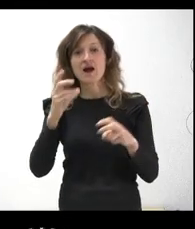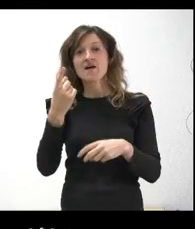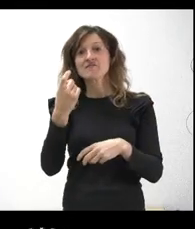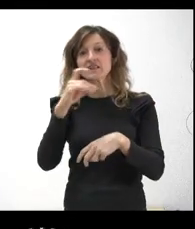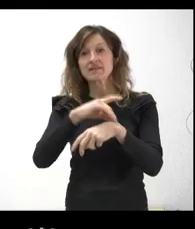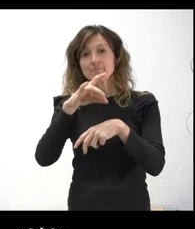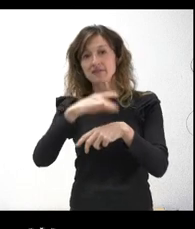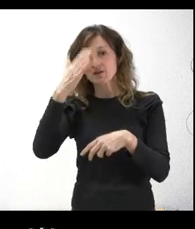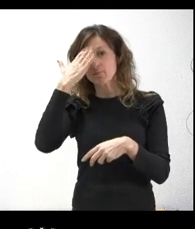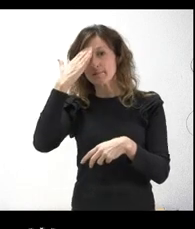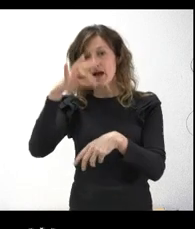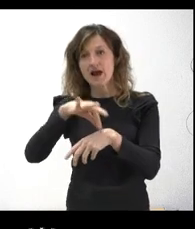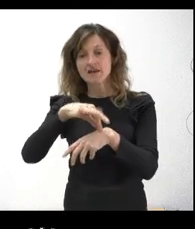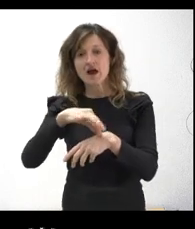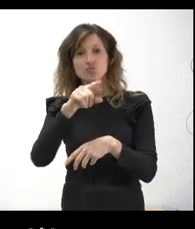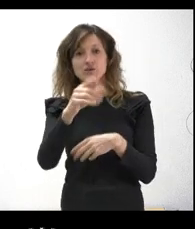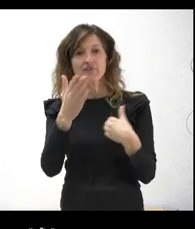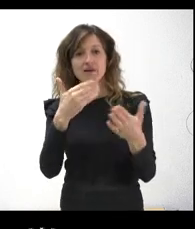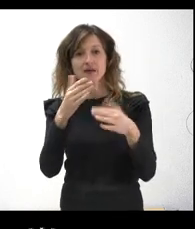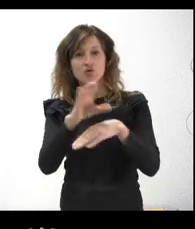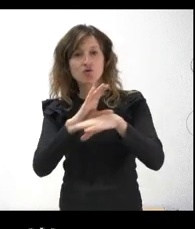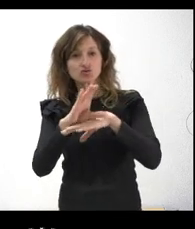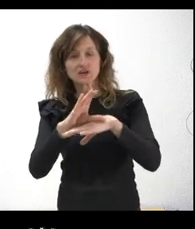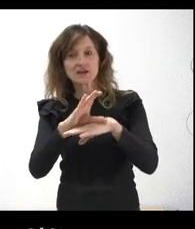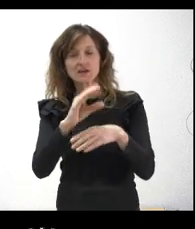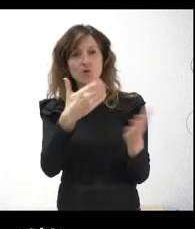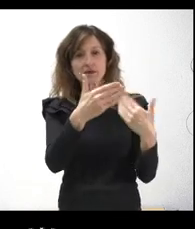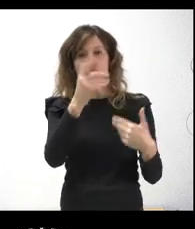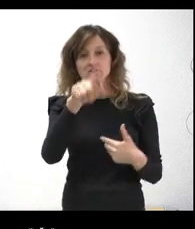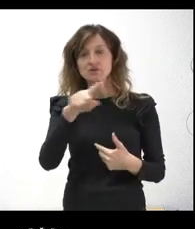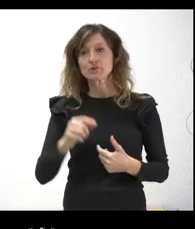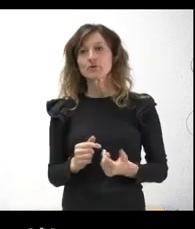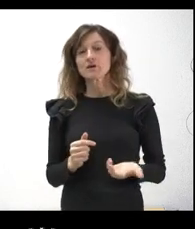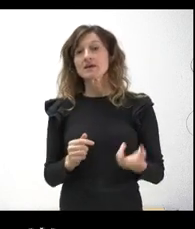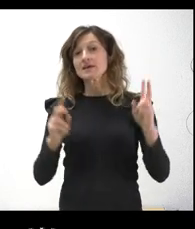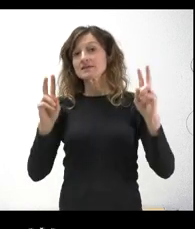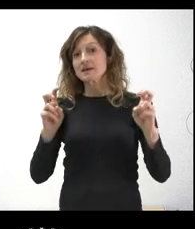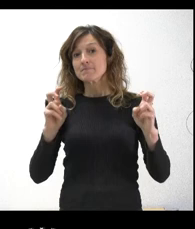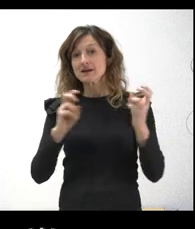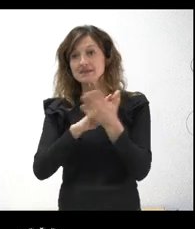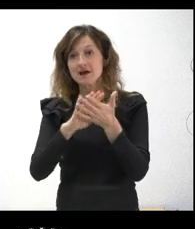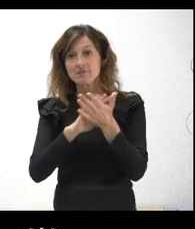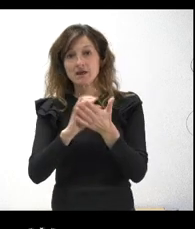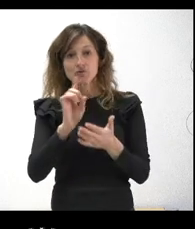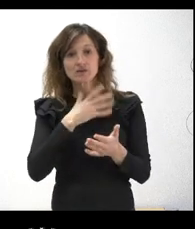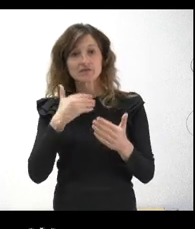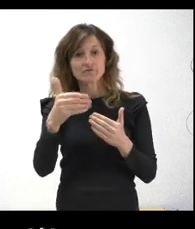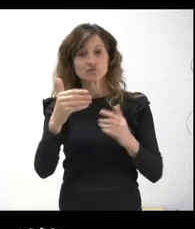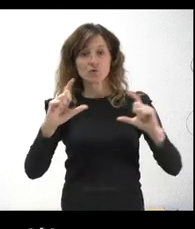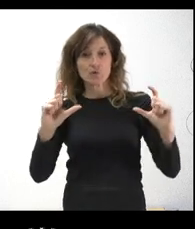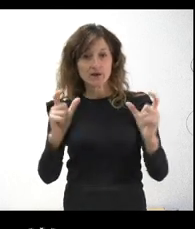de atención primaria pero no sé si ha podido hablar con el consejero si se ha hablado de de este asunto y en el caso de que no se haya hecho si han pedido una